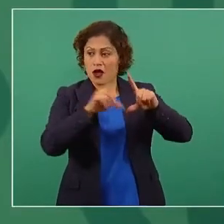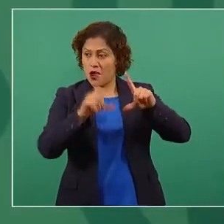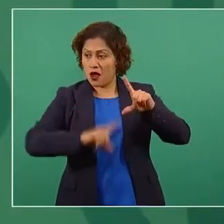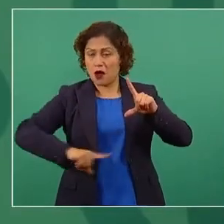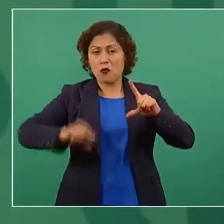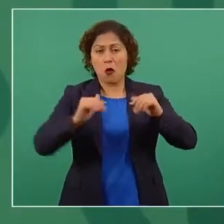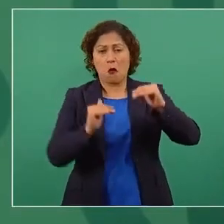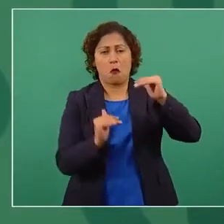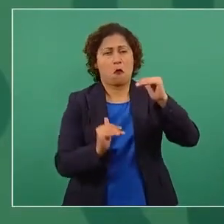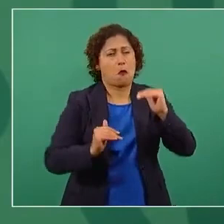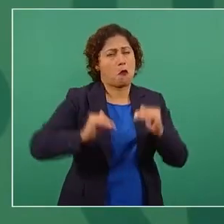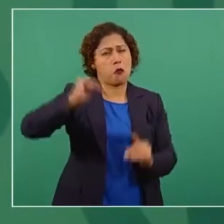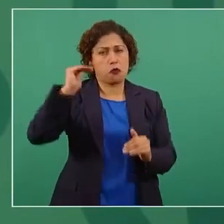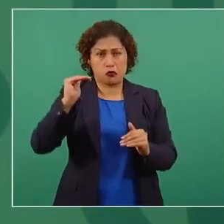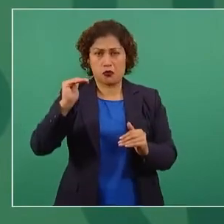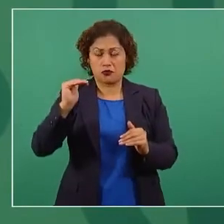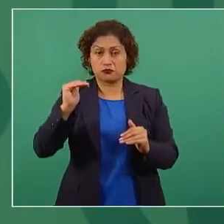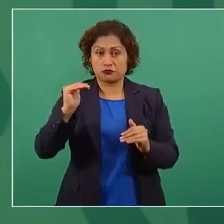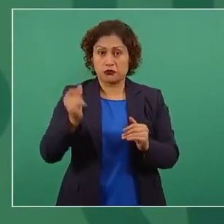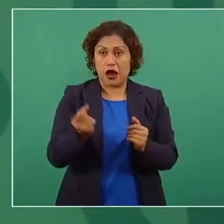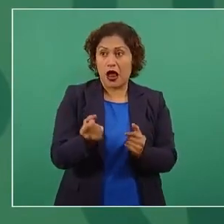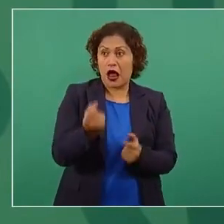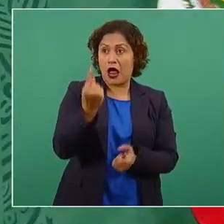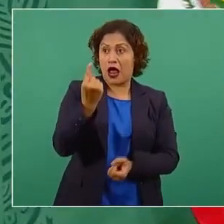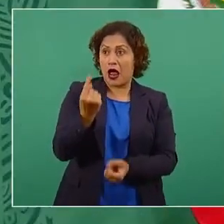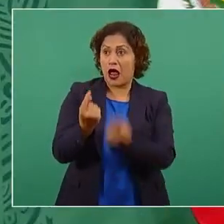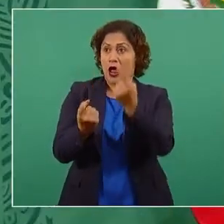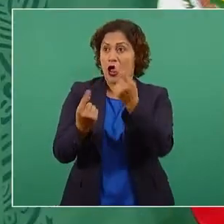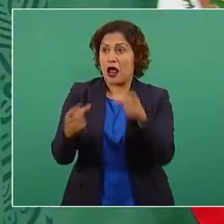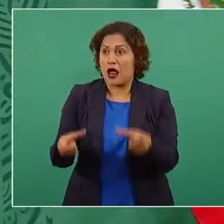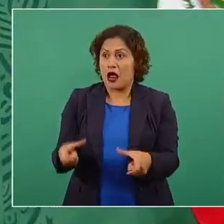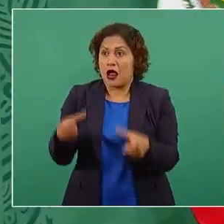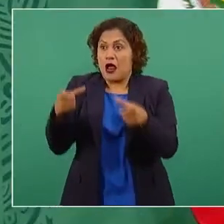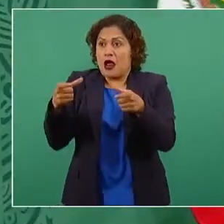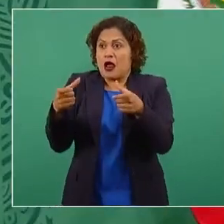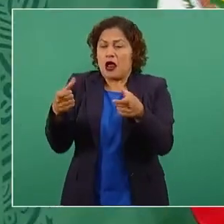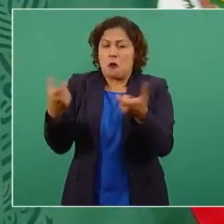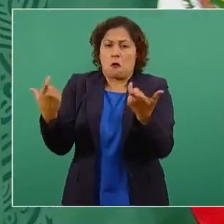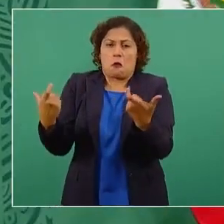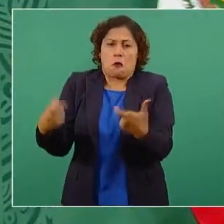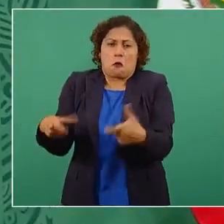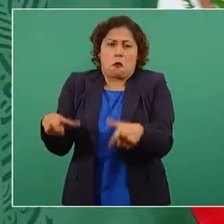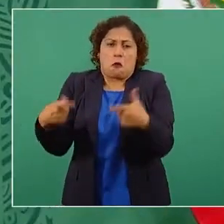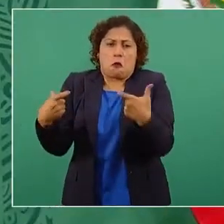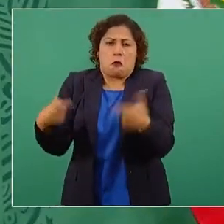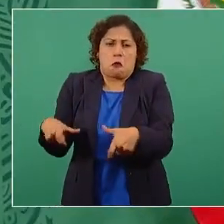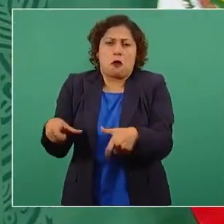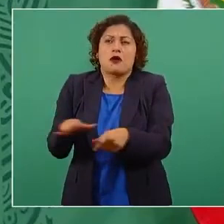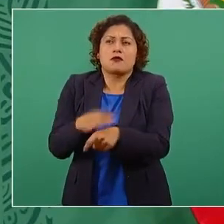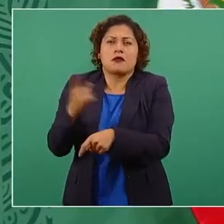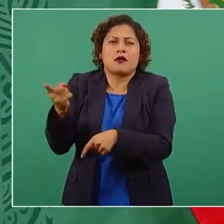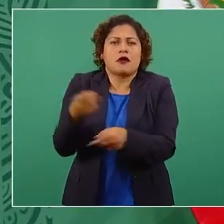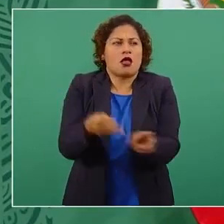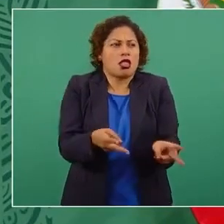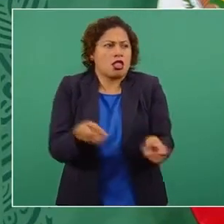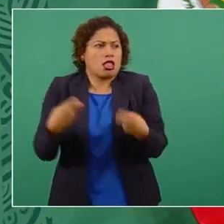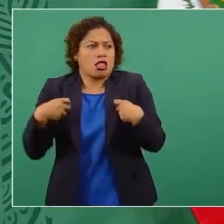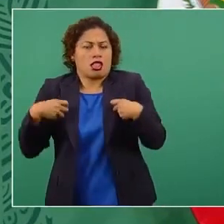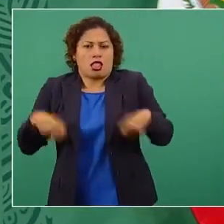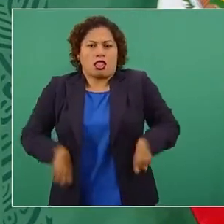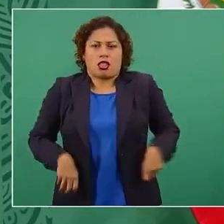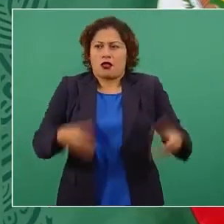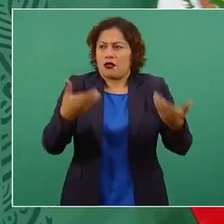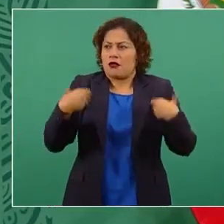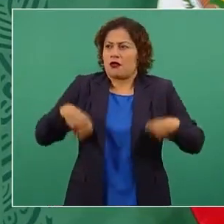económica y social en nuestro país. Unos cuantos se hicieron inmensamente ricos porque saquearon, se quedaron con los bienes de la nación y del